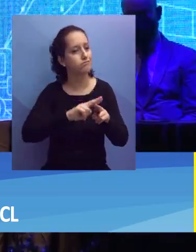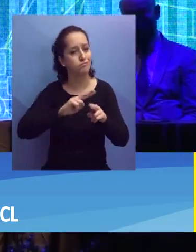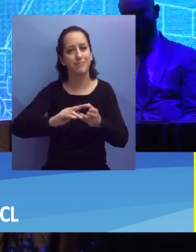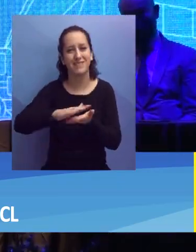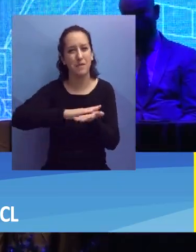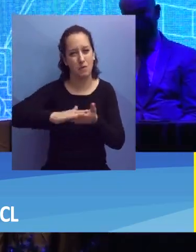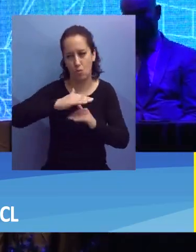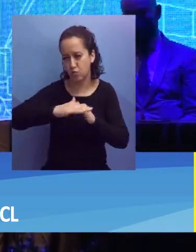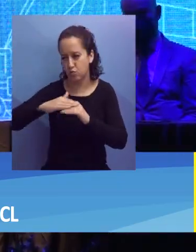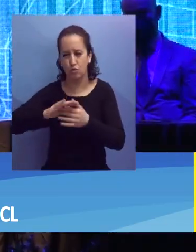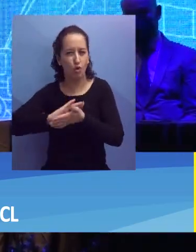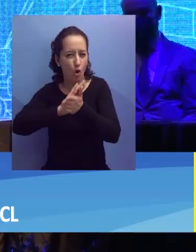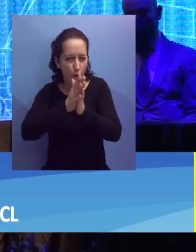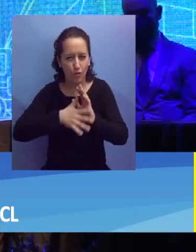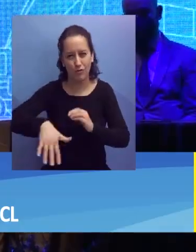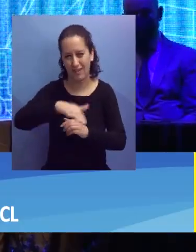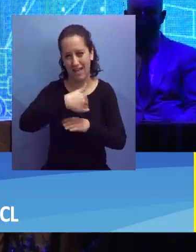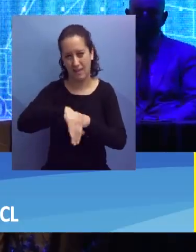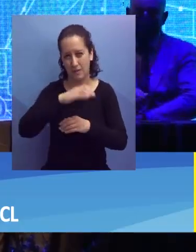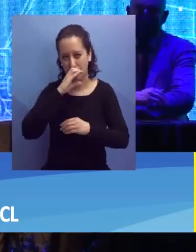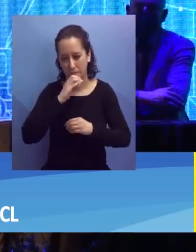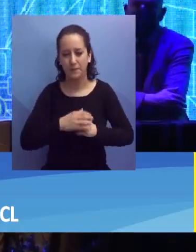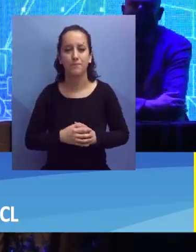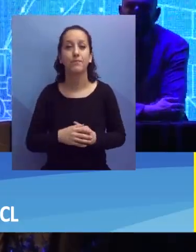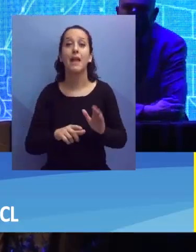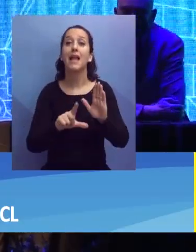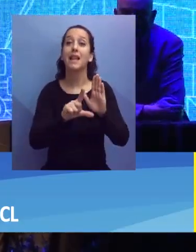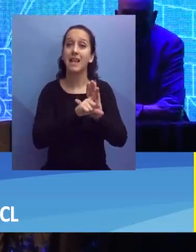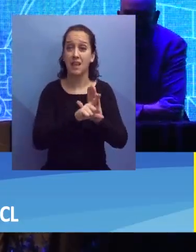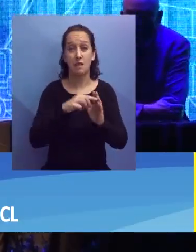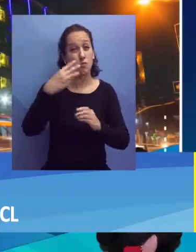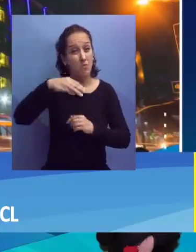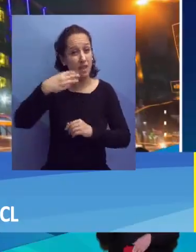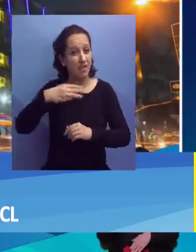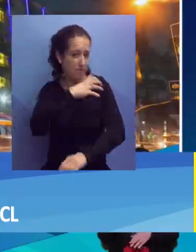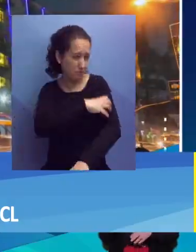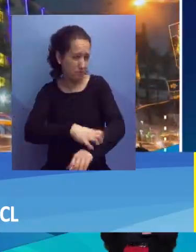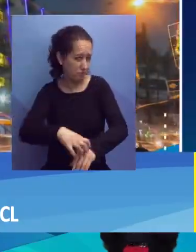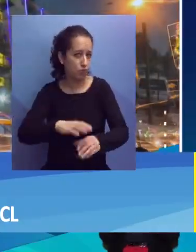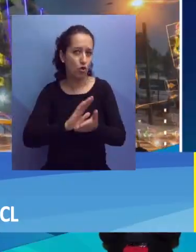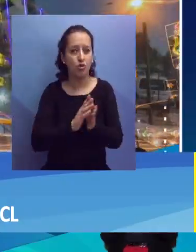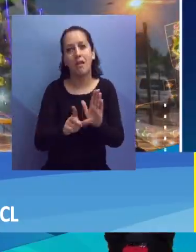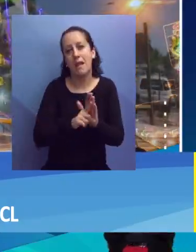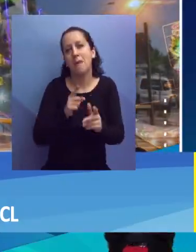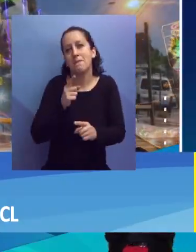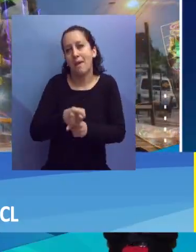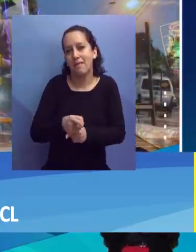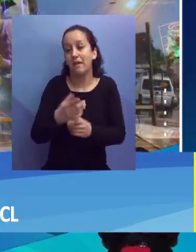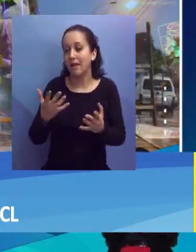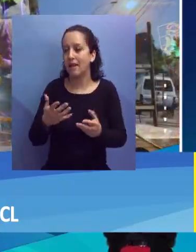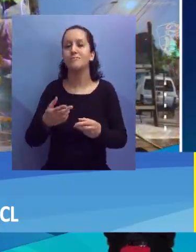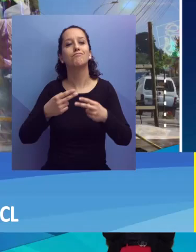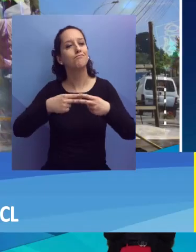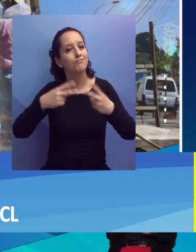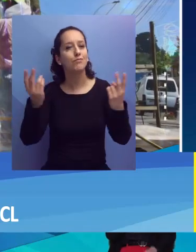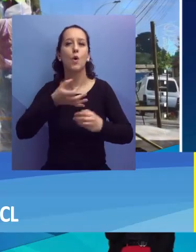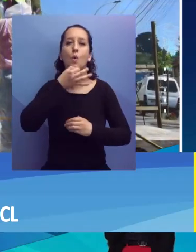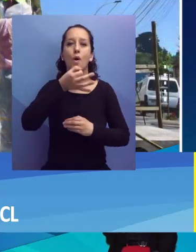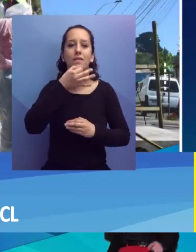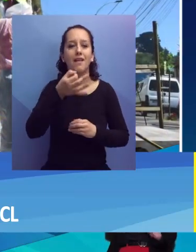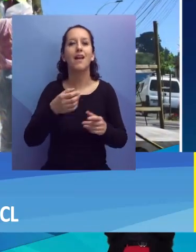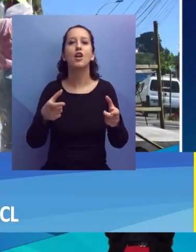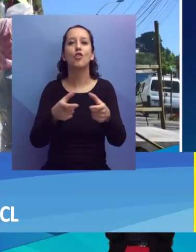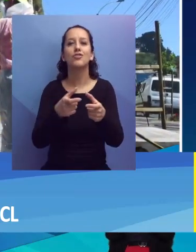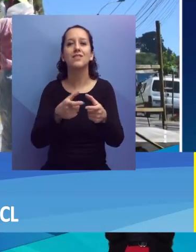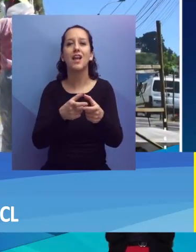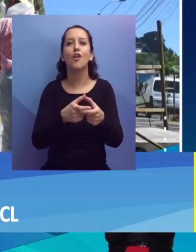Según lo dispuesto por la Ley Orgánica Constitucional de Municipalidades, el alcalde también presentó su cuenta pública al Consejo Comunal